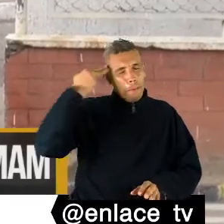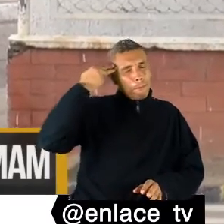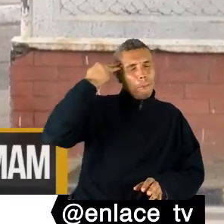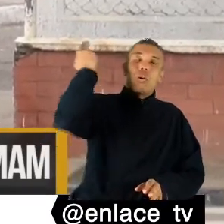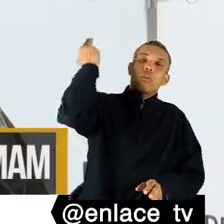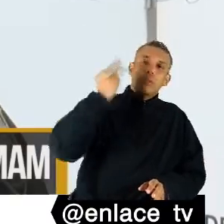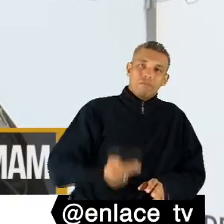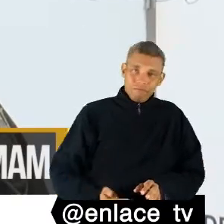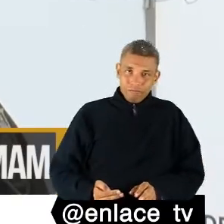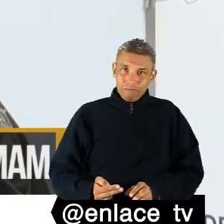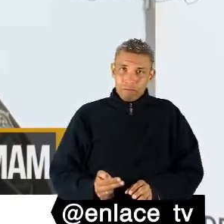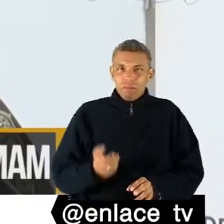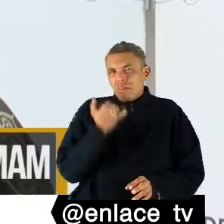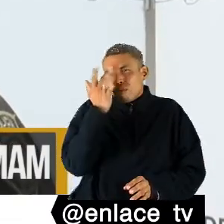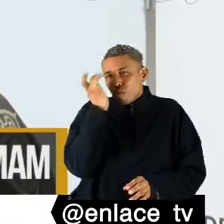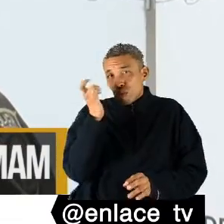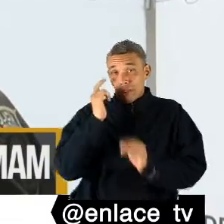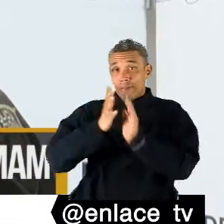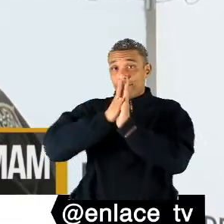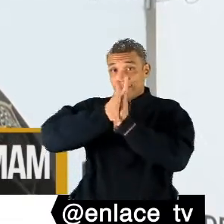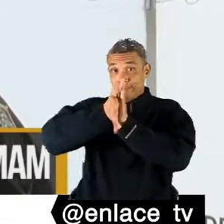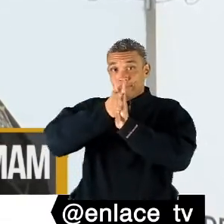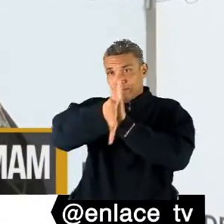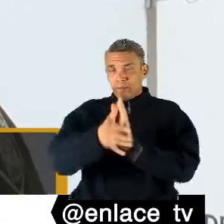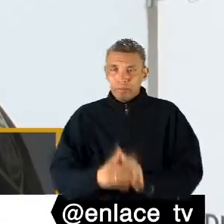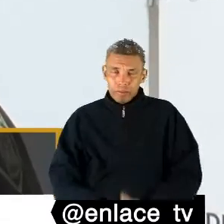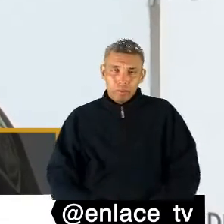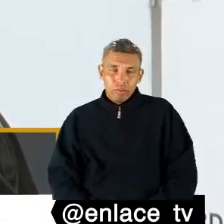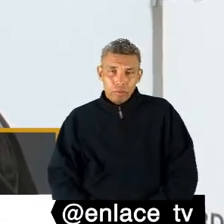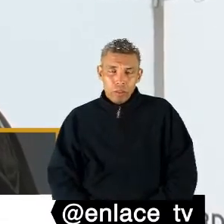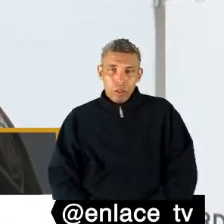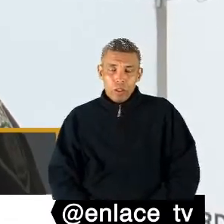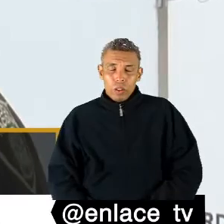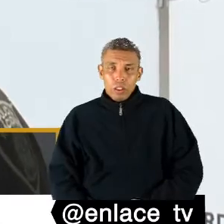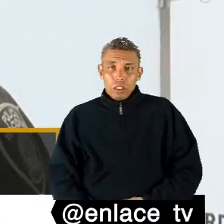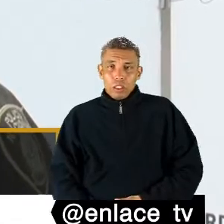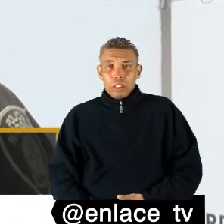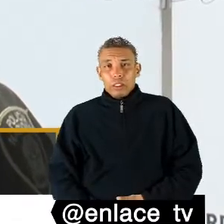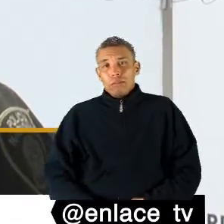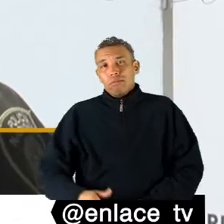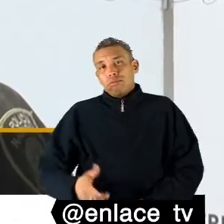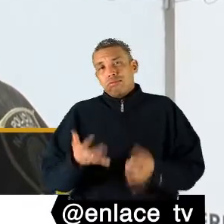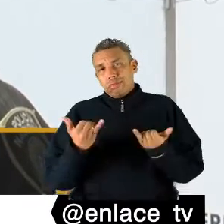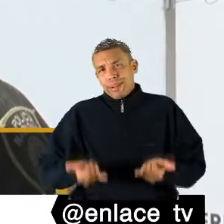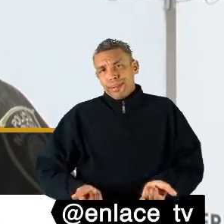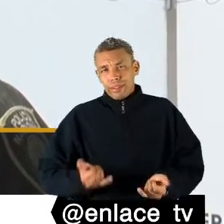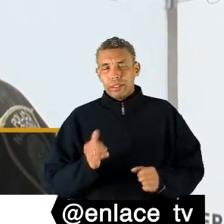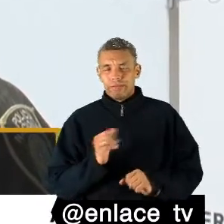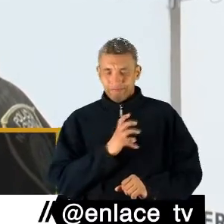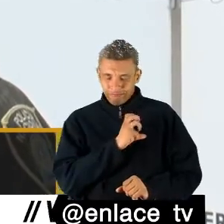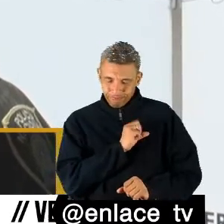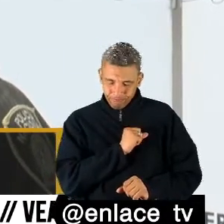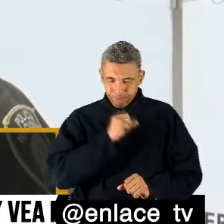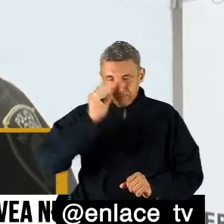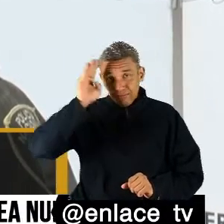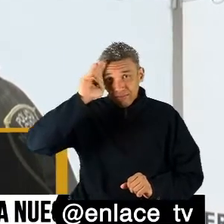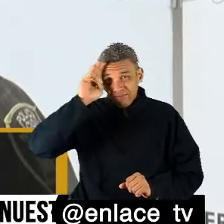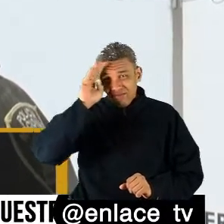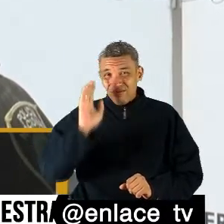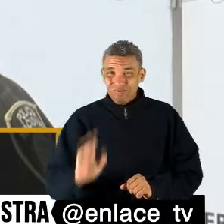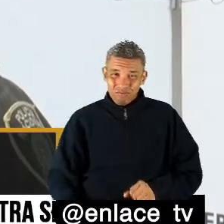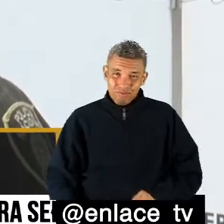Magdalena Medio. Hasta el día de hoy que enlutece a todo el departamento de policía, sufrimos hoy el sentimiento de